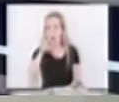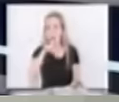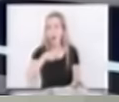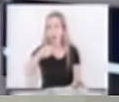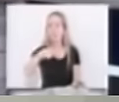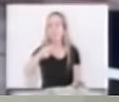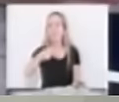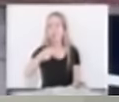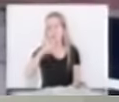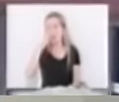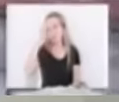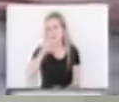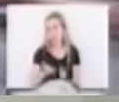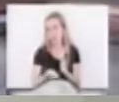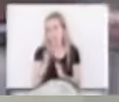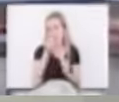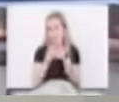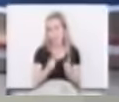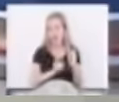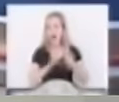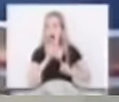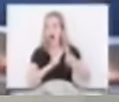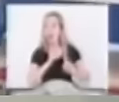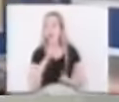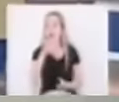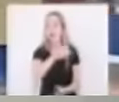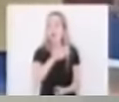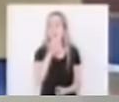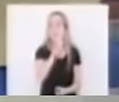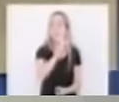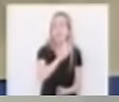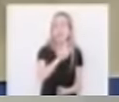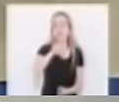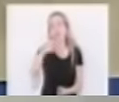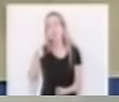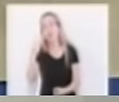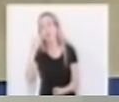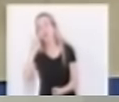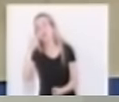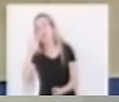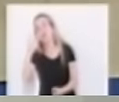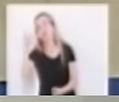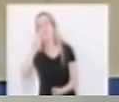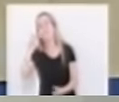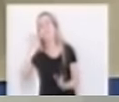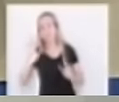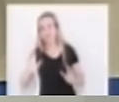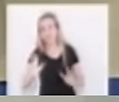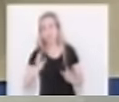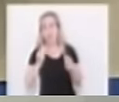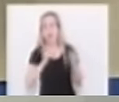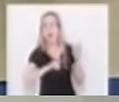supuesto, lo que hacían es, ante la necesidad que vos tenés de alquilar porque no tenés crédito, porque no te alcanza y no te queda otra que